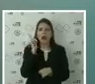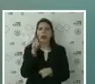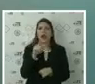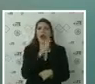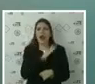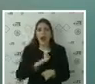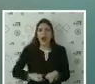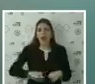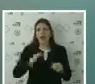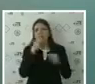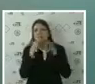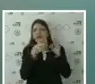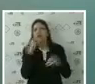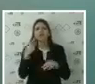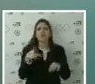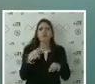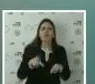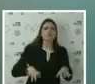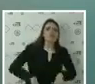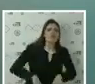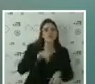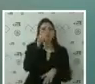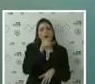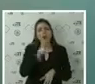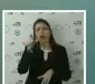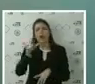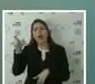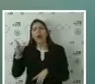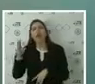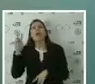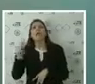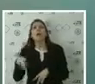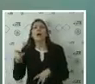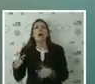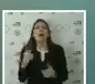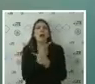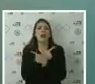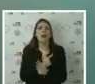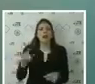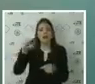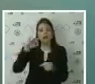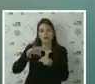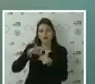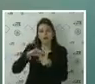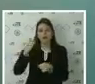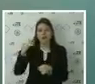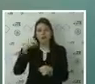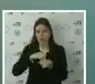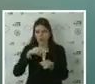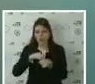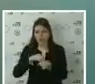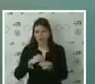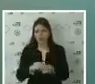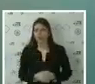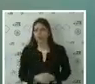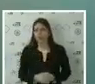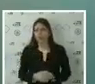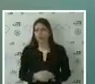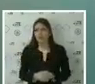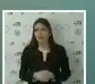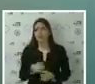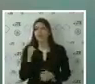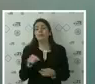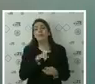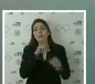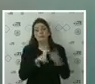sea un voto realmente libre, seguro y secreto. En cuanto al género, quiero hacer un especial énfasis, ya que pues las cifras de violencia pues